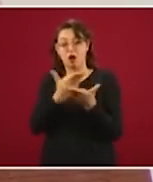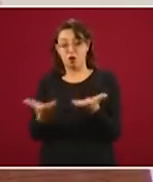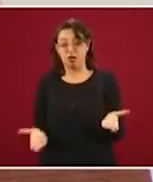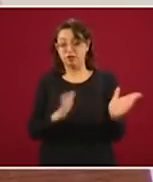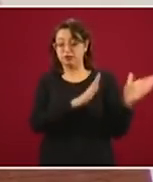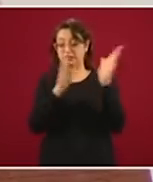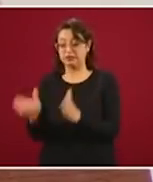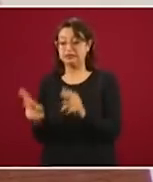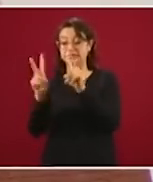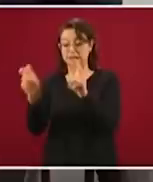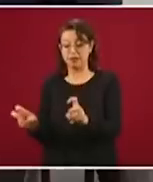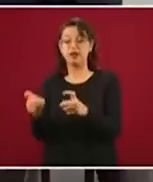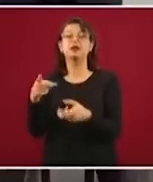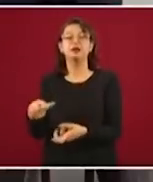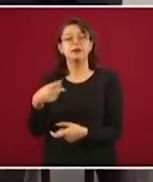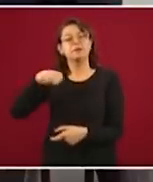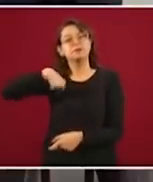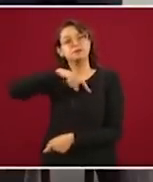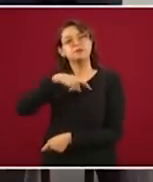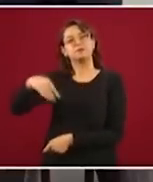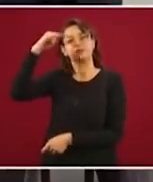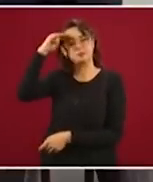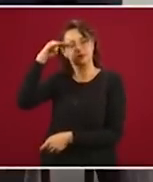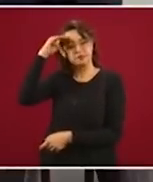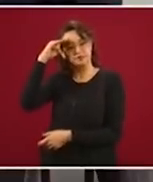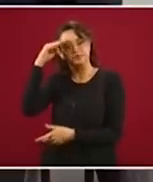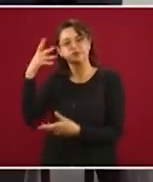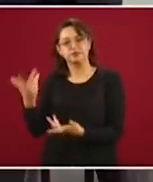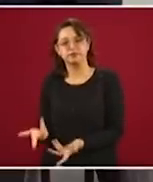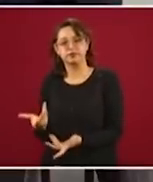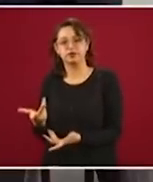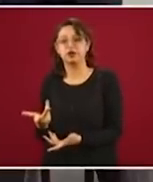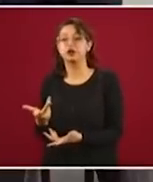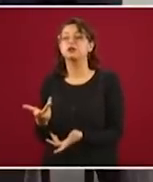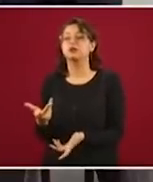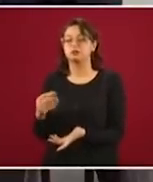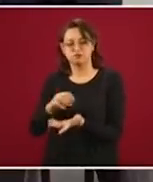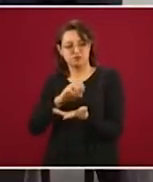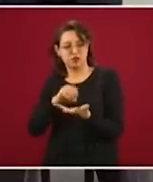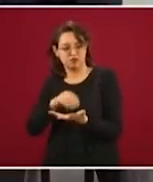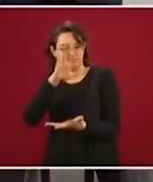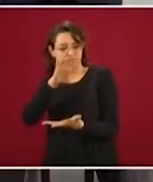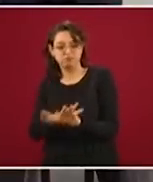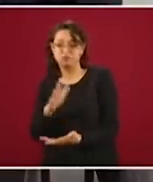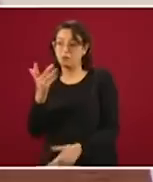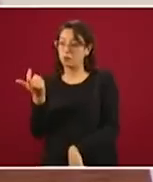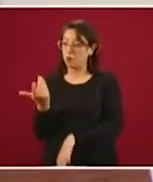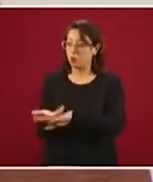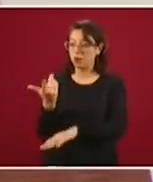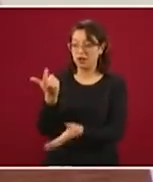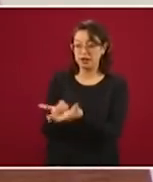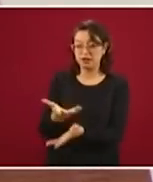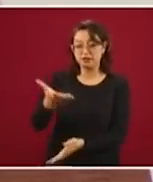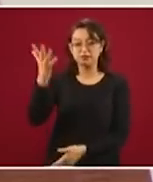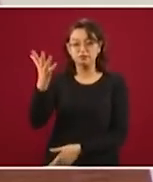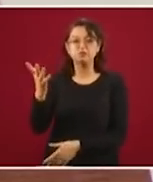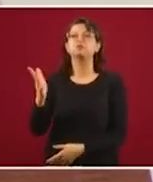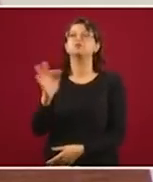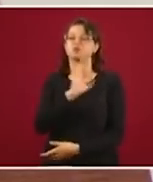probable, dado lo que ya hemos documentado de sobreprecios de estos insumos, que vamos a